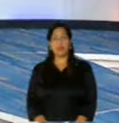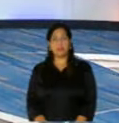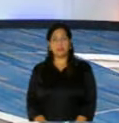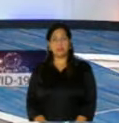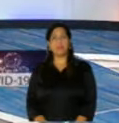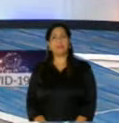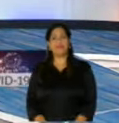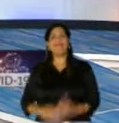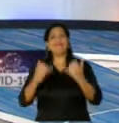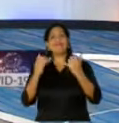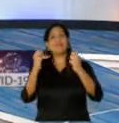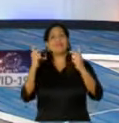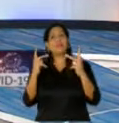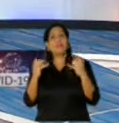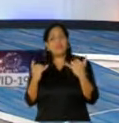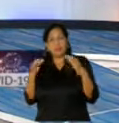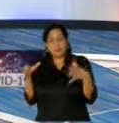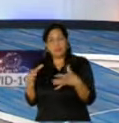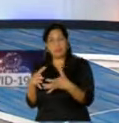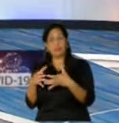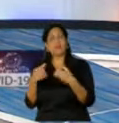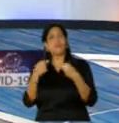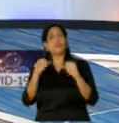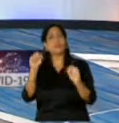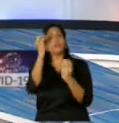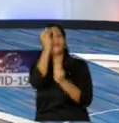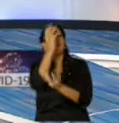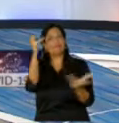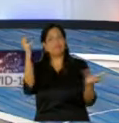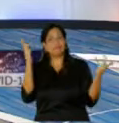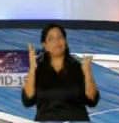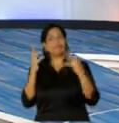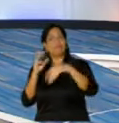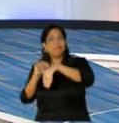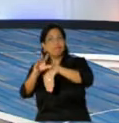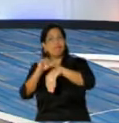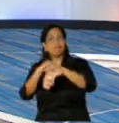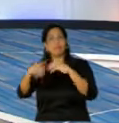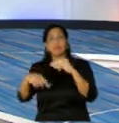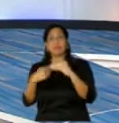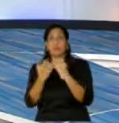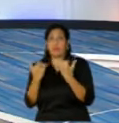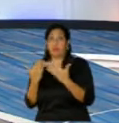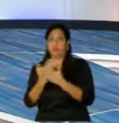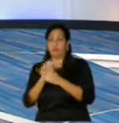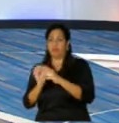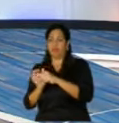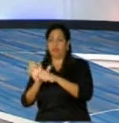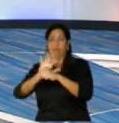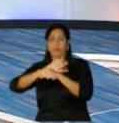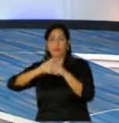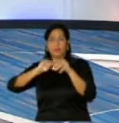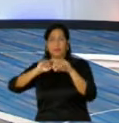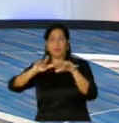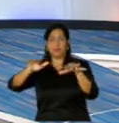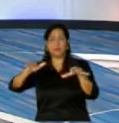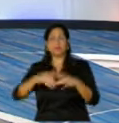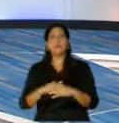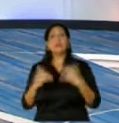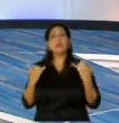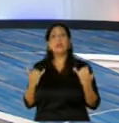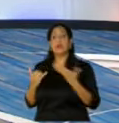Está usted de regreso a este esfuerzo en conjunto de orientación ante la amenaza del COVID-19. Vamos a pasar con la compañera Dianeris